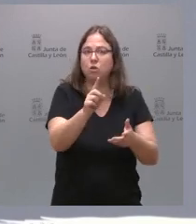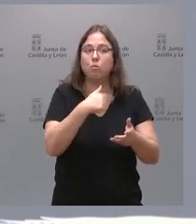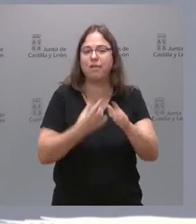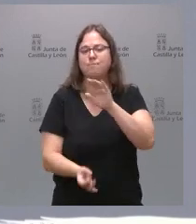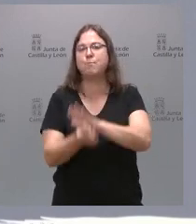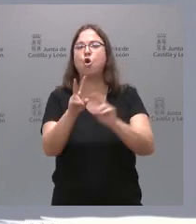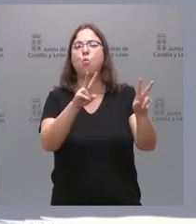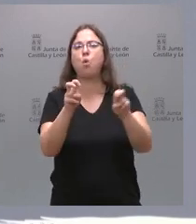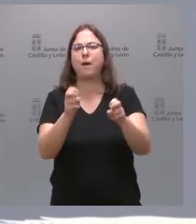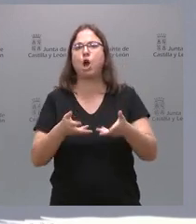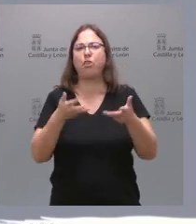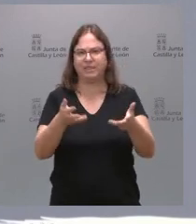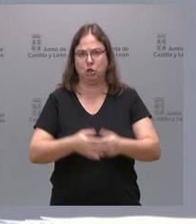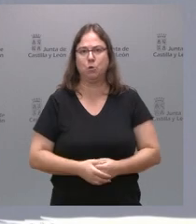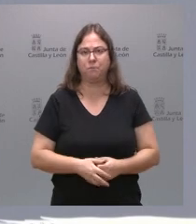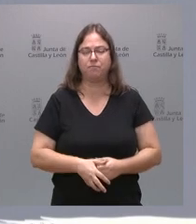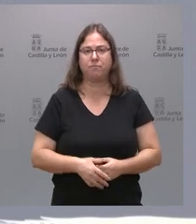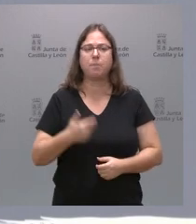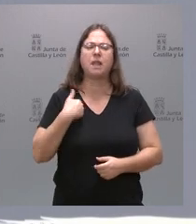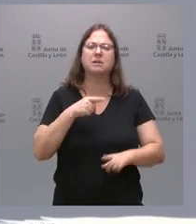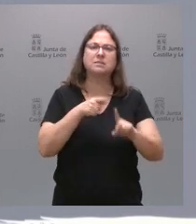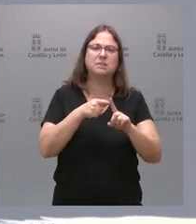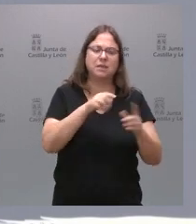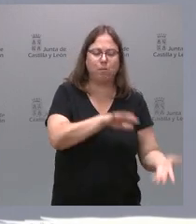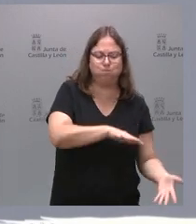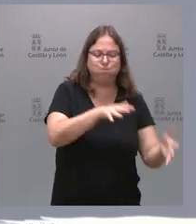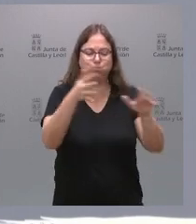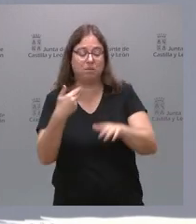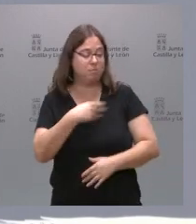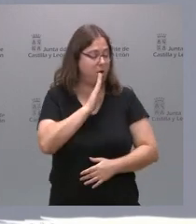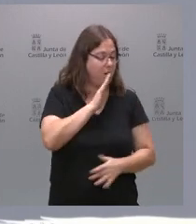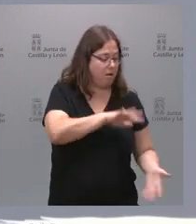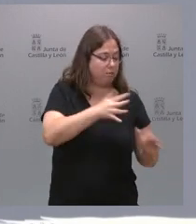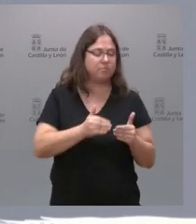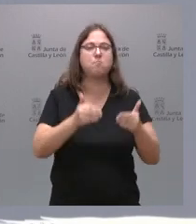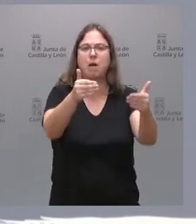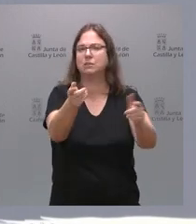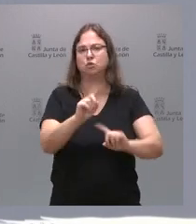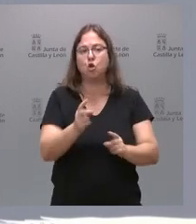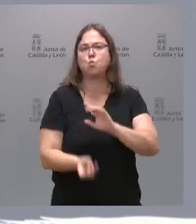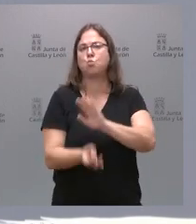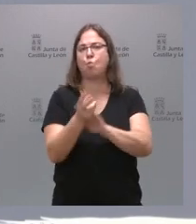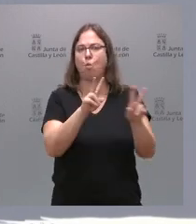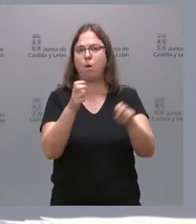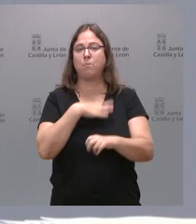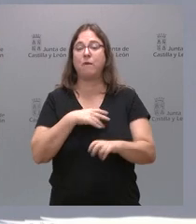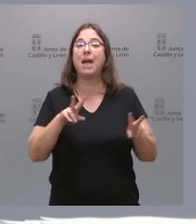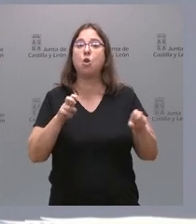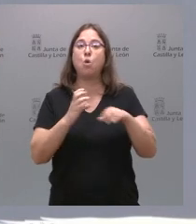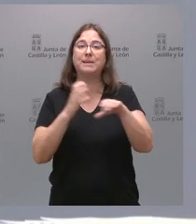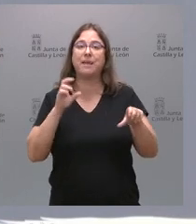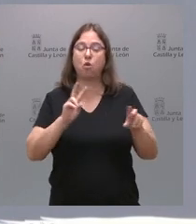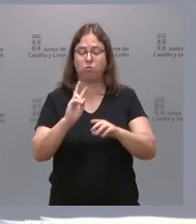concesión de producirse que no sería por tanto una mera traslación del actuar al futuro digamos que la nueva estación de autobuses